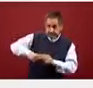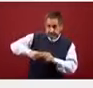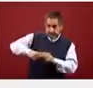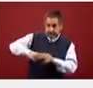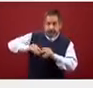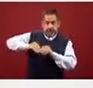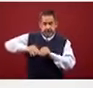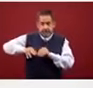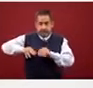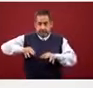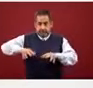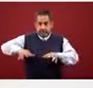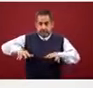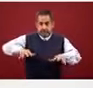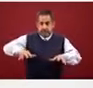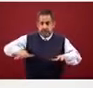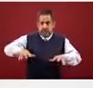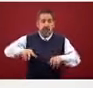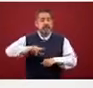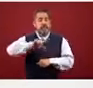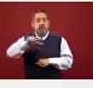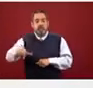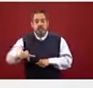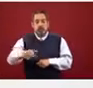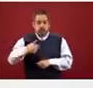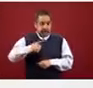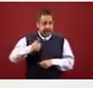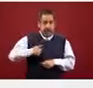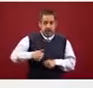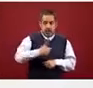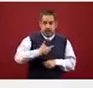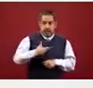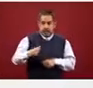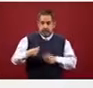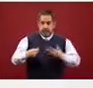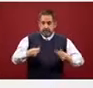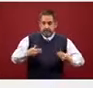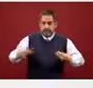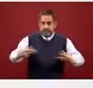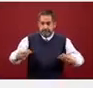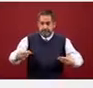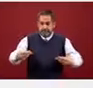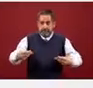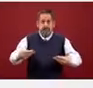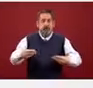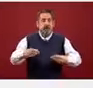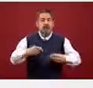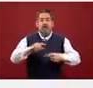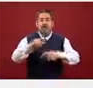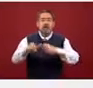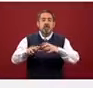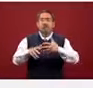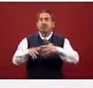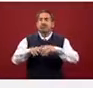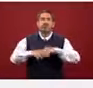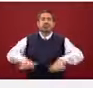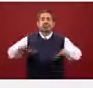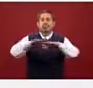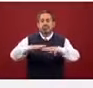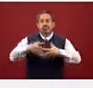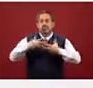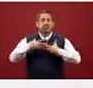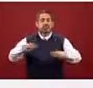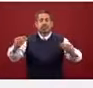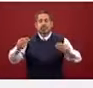casos, posteriormente hacia la transmisión comunitaria y eventualmente en algún momento hacia la transmisión generalizada. Ahorita